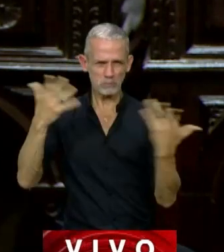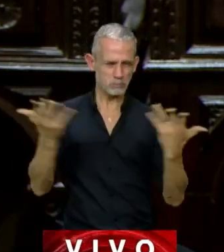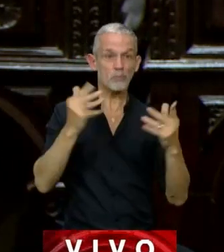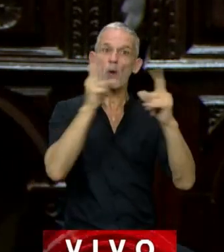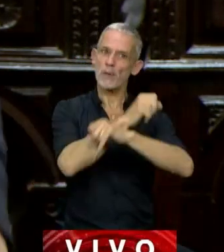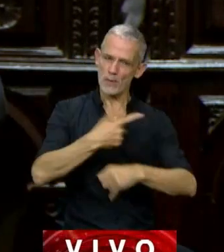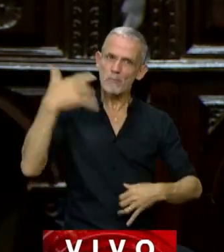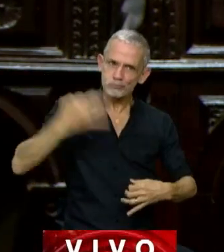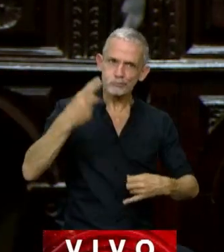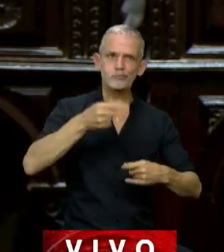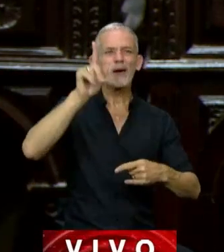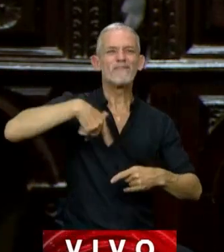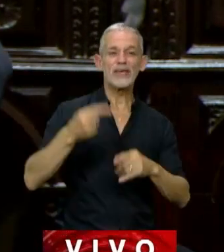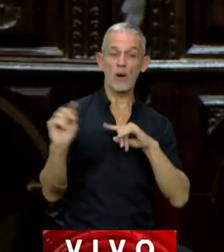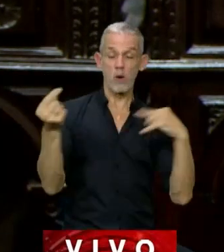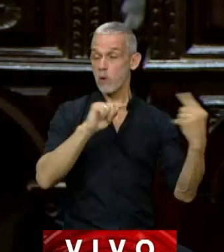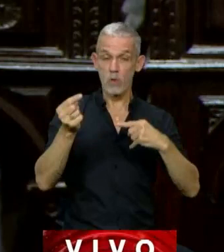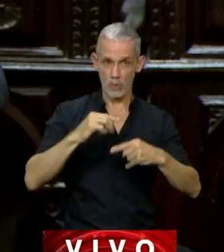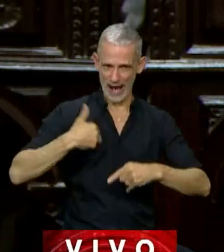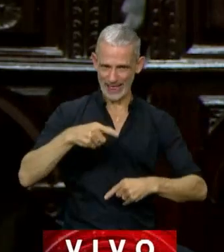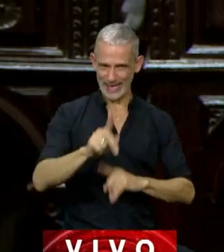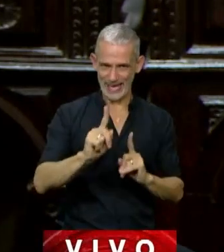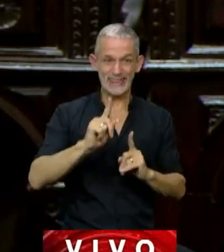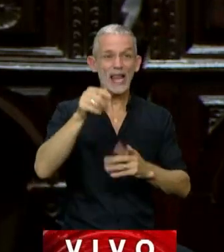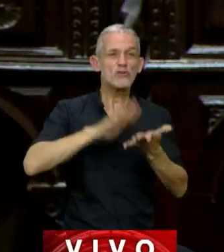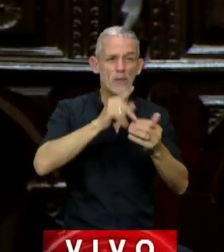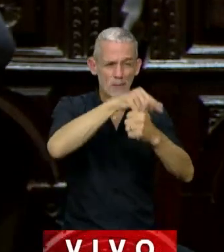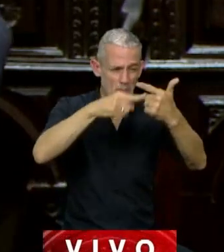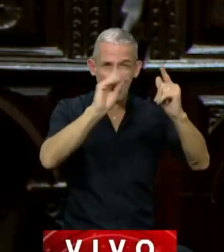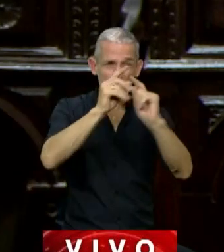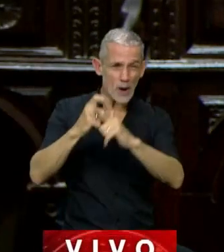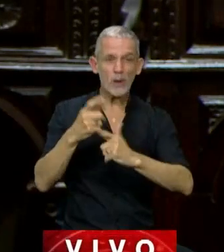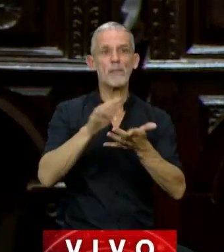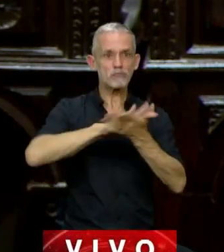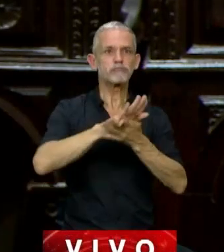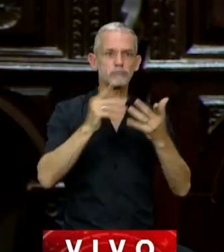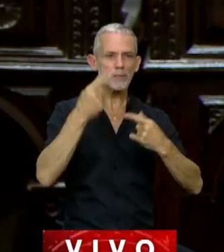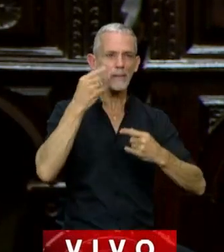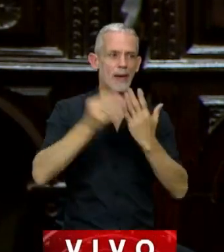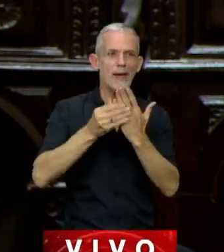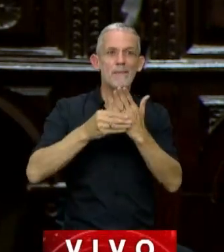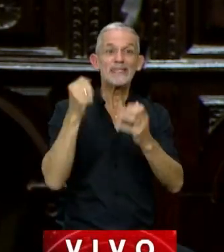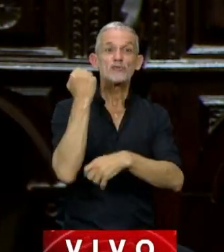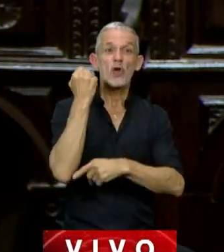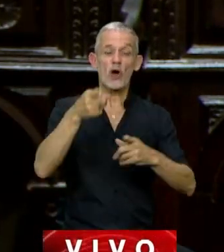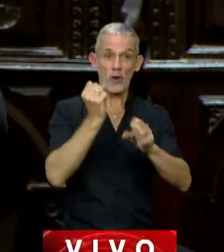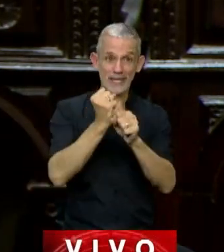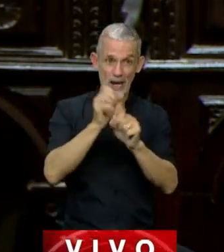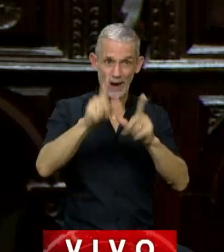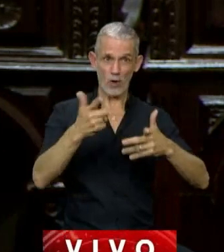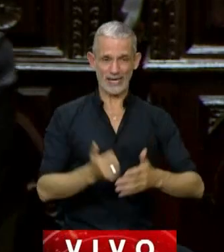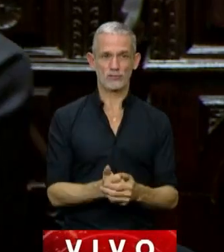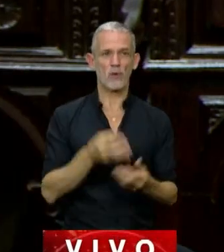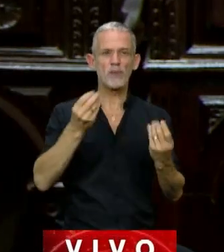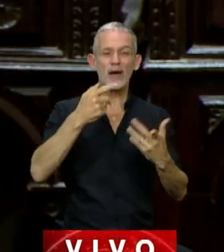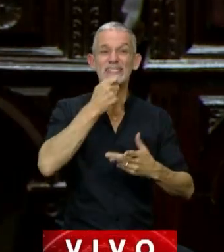problemas que determinan las tensiones profundas de nuestro país, y sobre esos problemas está trabajando el ministro de Economía. Porque en